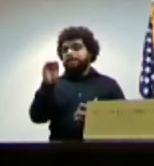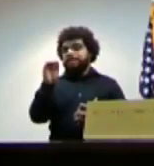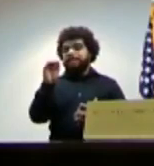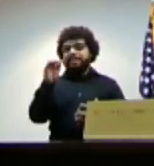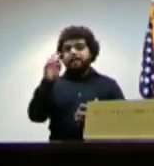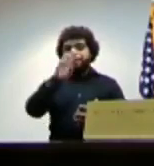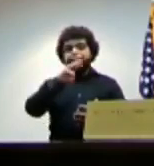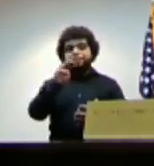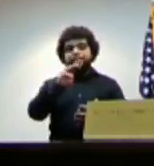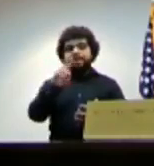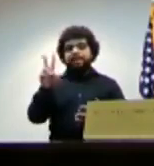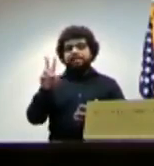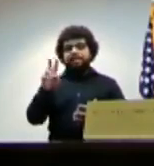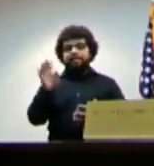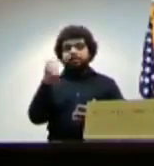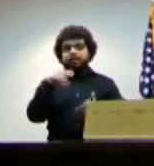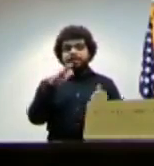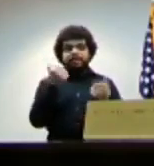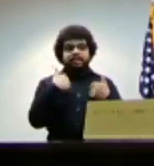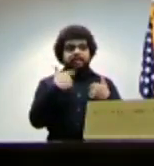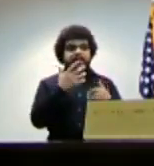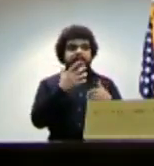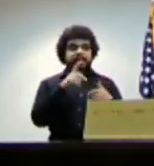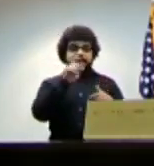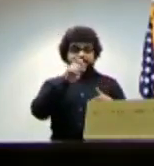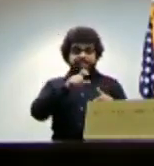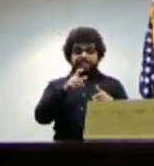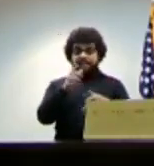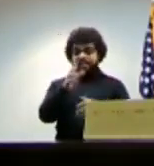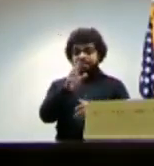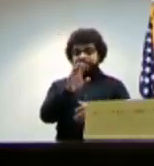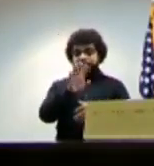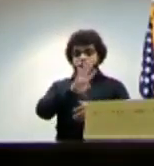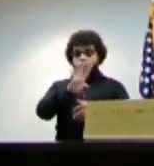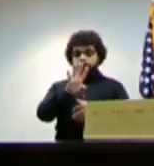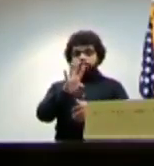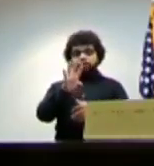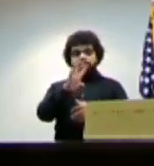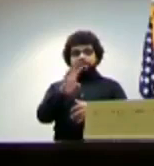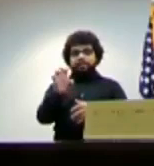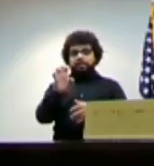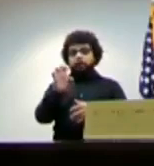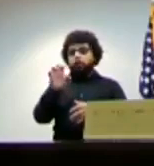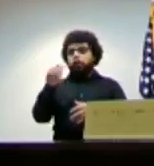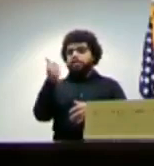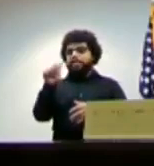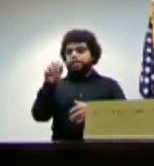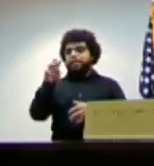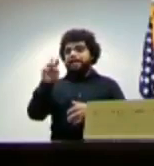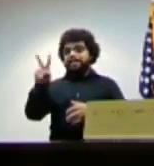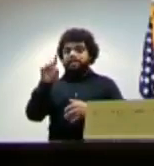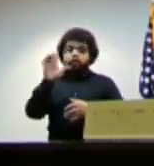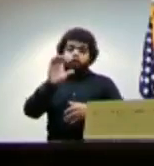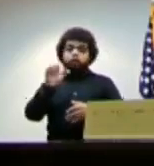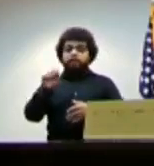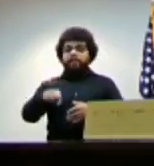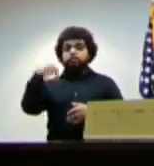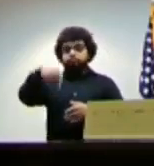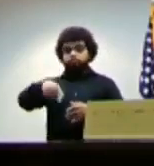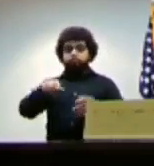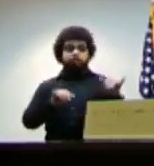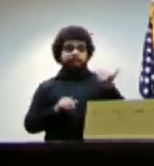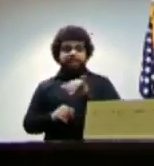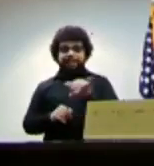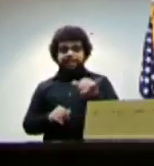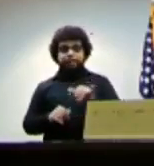unidad de 410 megavatios de Costa Azul fuera de servicio por una avería, en ese momento nuestra